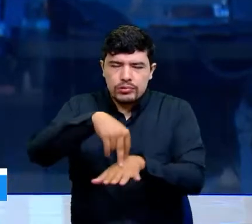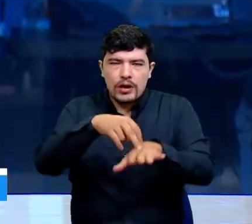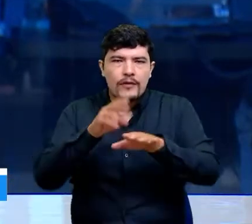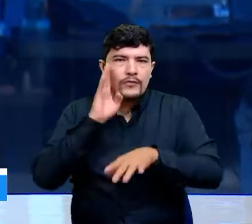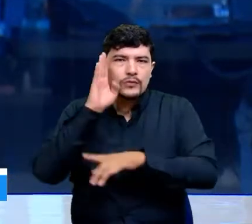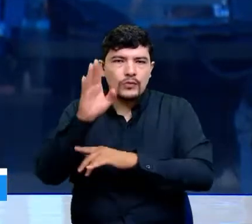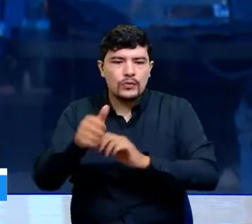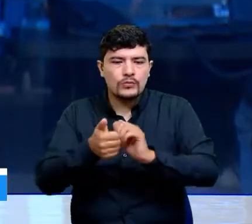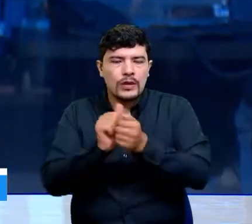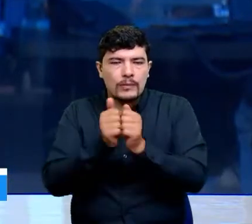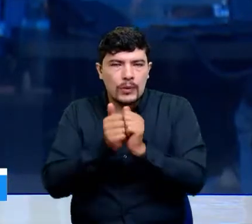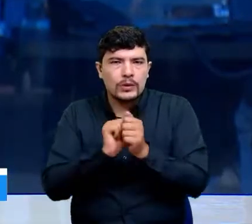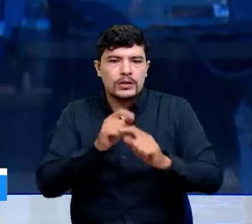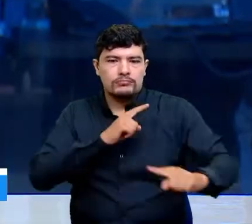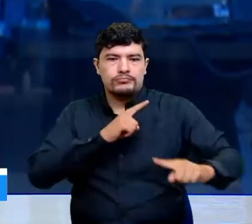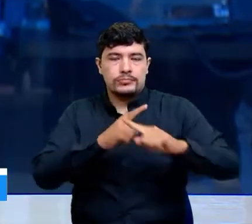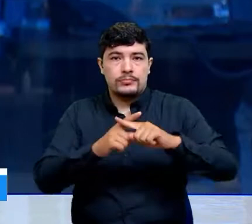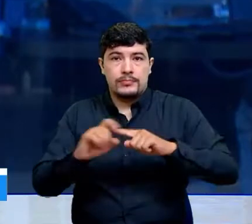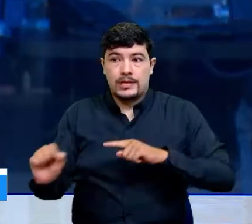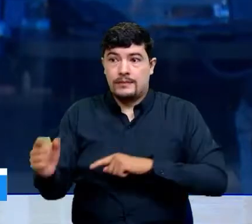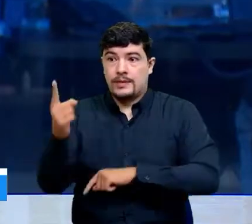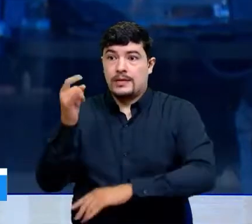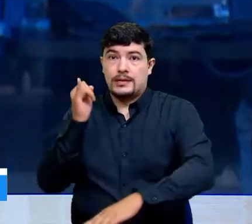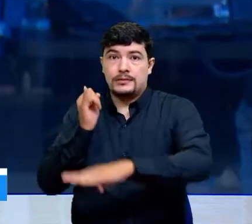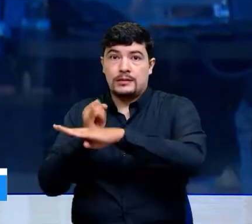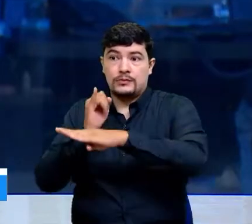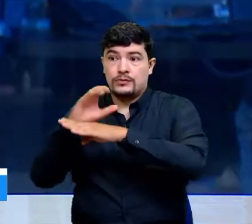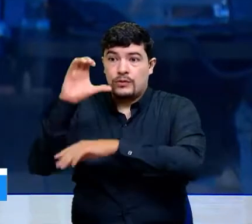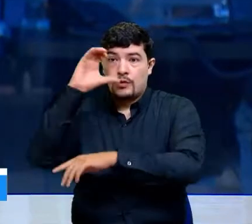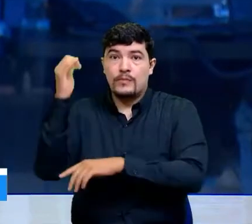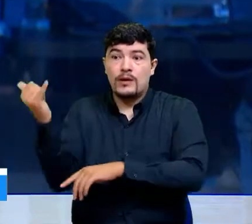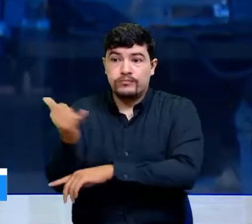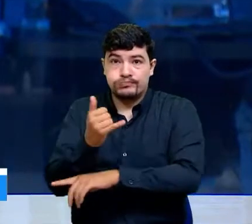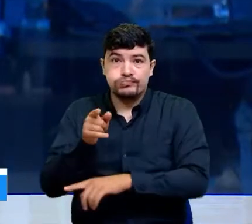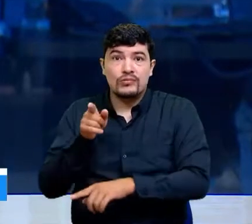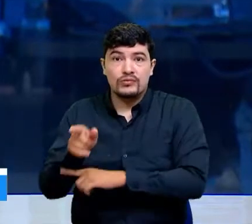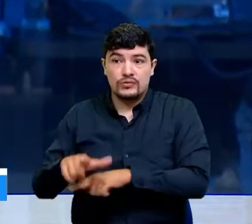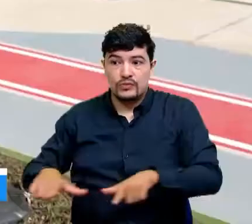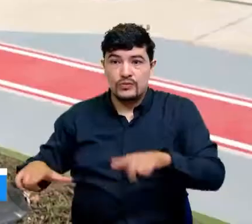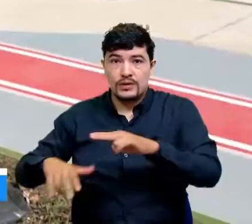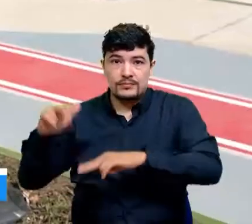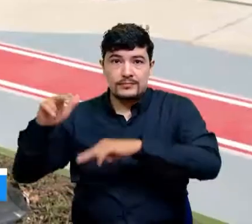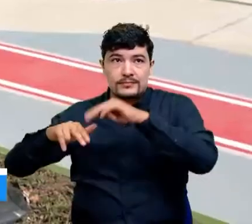la primera institución en colombia' con contar con un escenario deportivo como éste